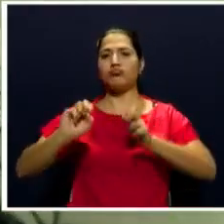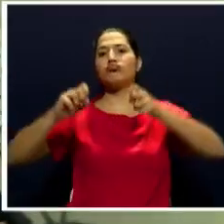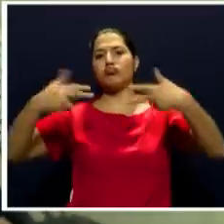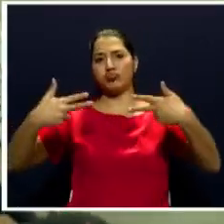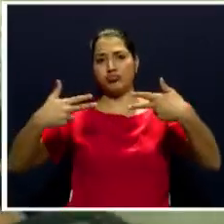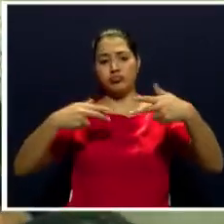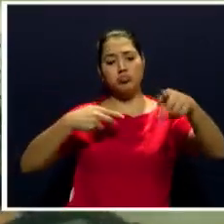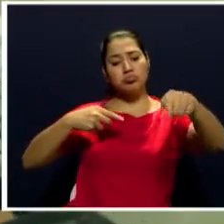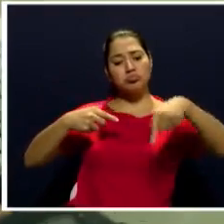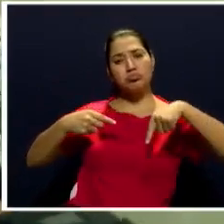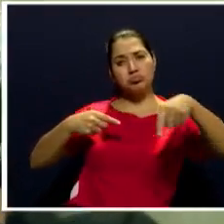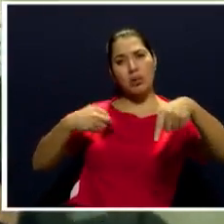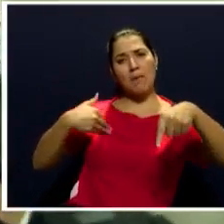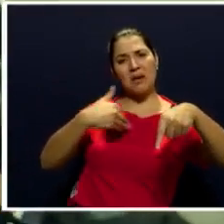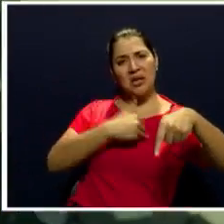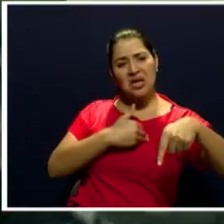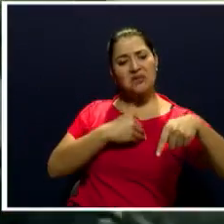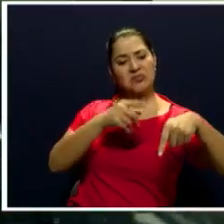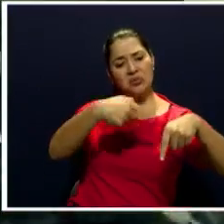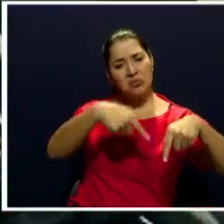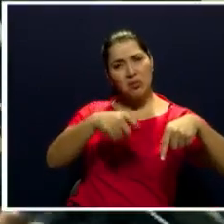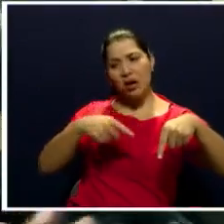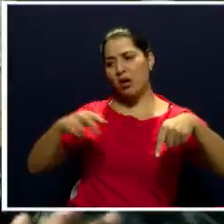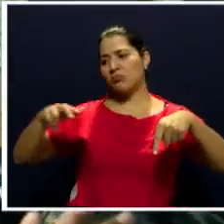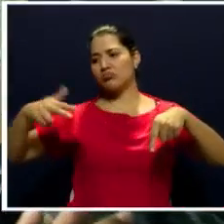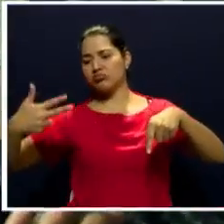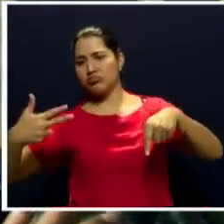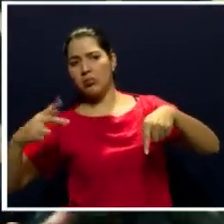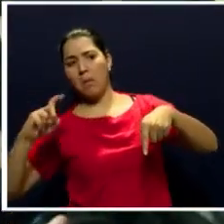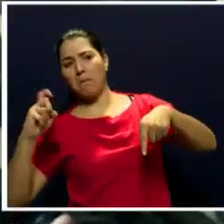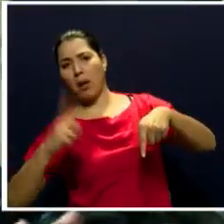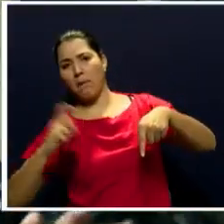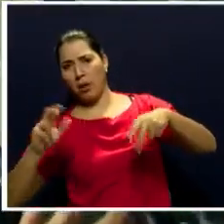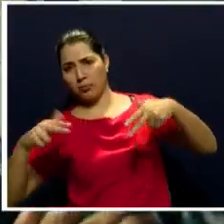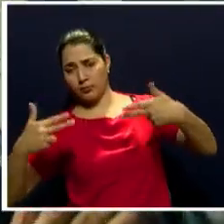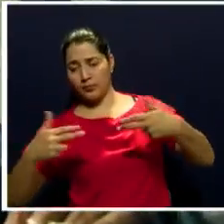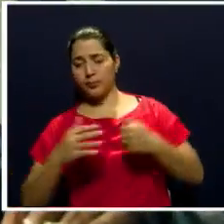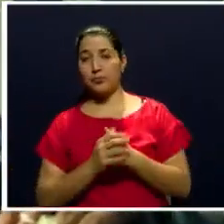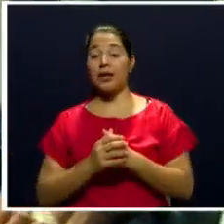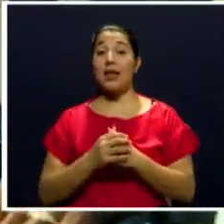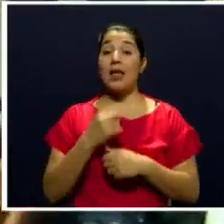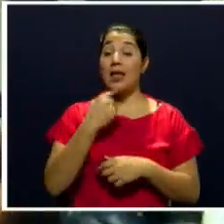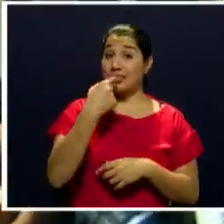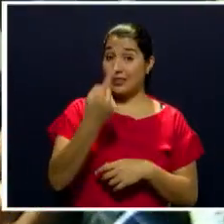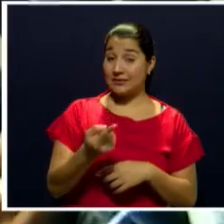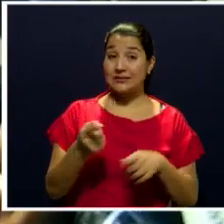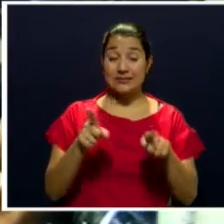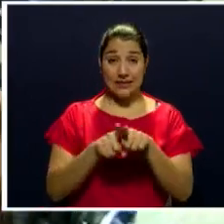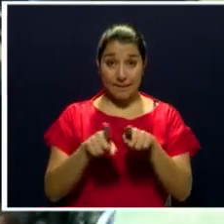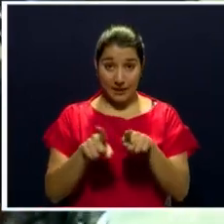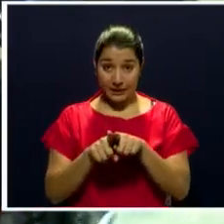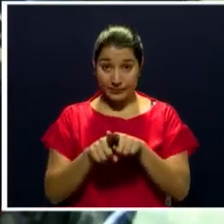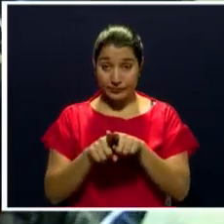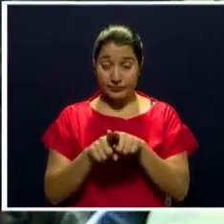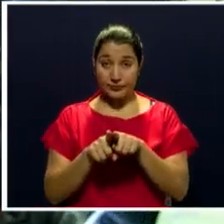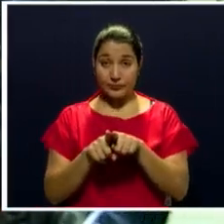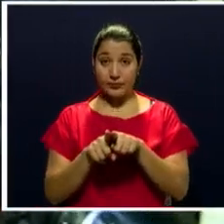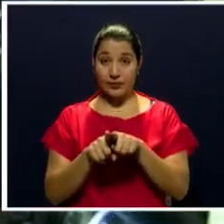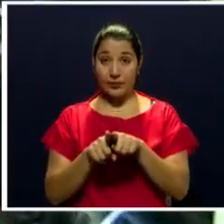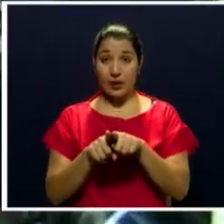comunicación, hasta incluso al Colegio de Periodistas. Marín aseguró además que se